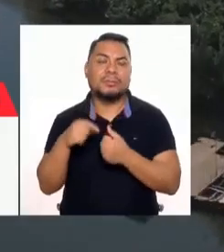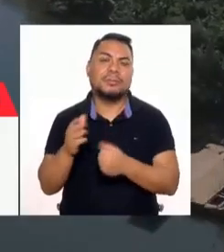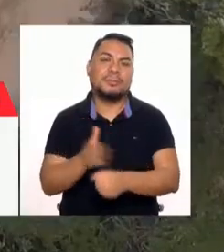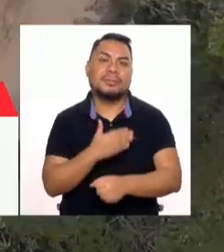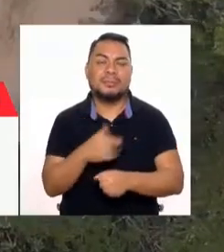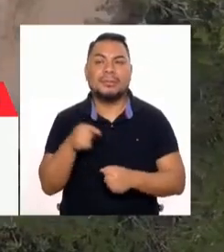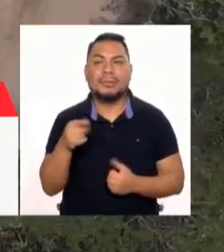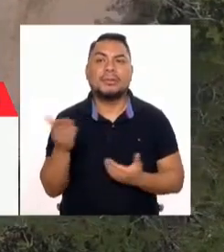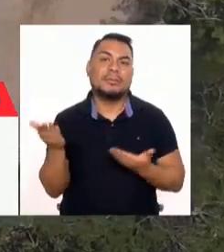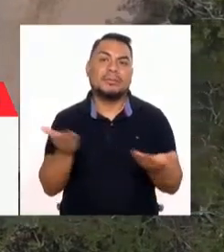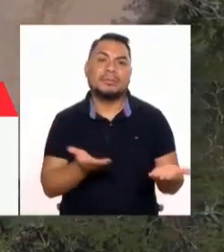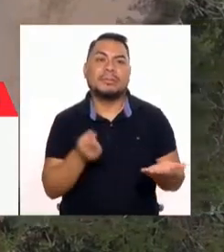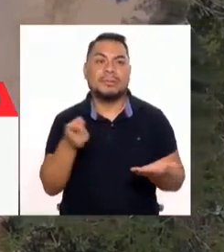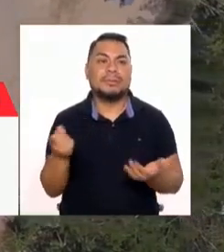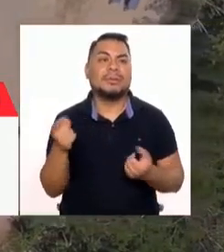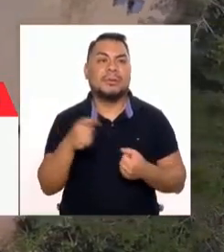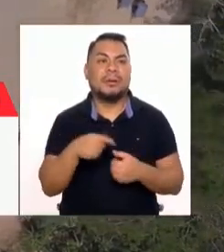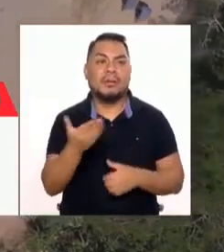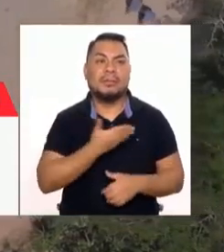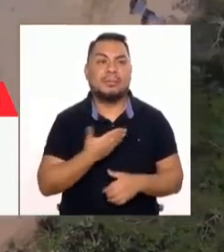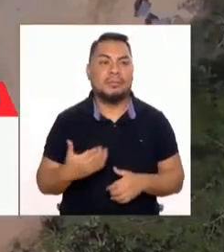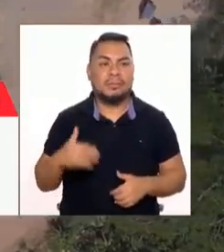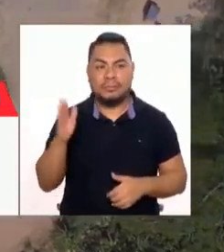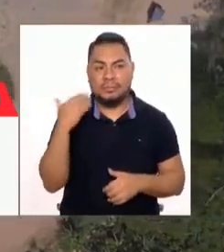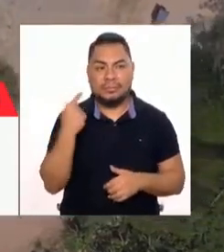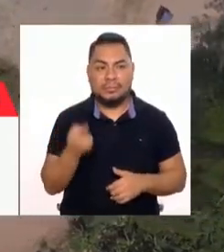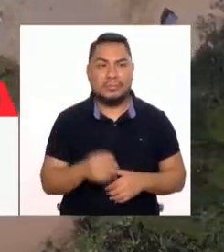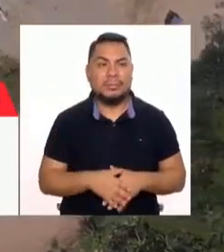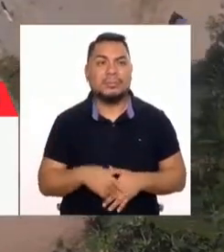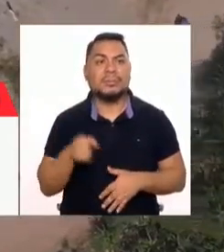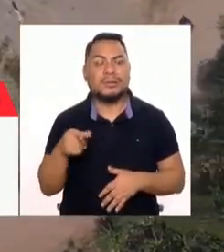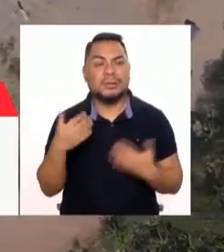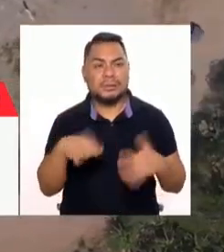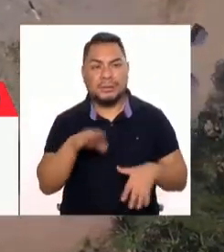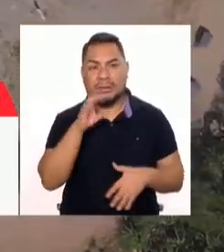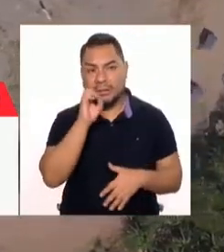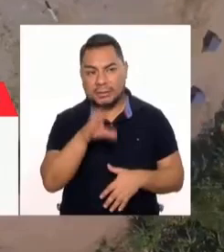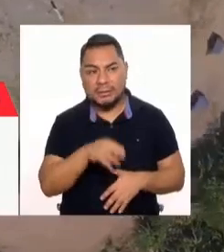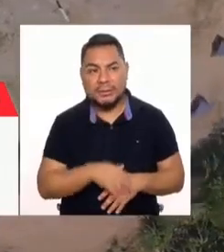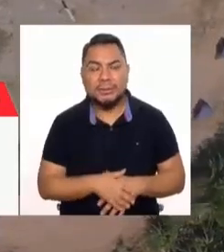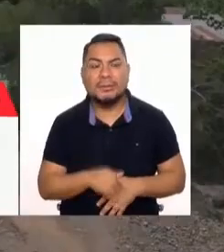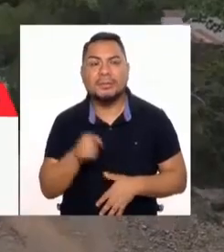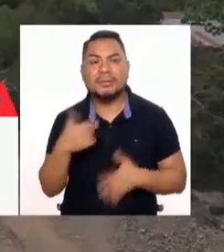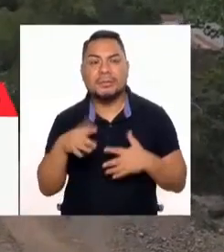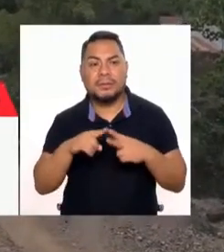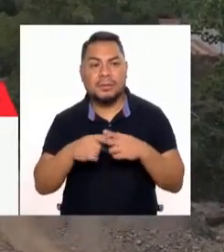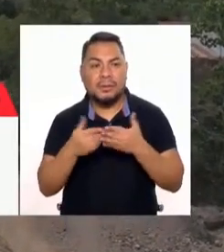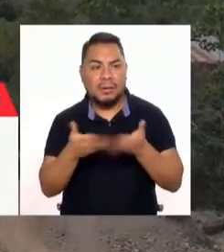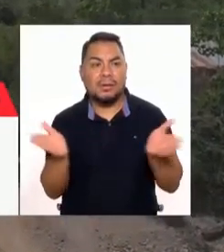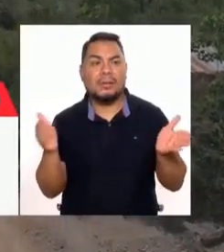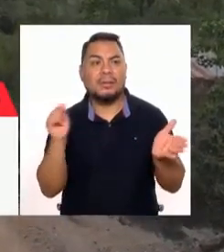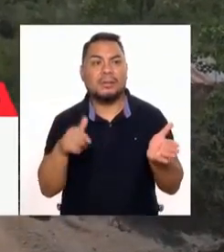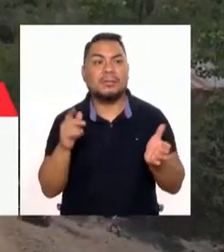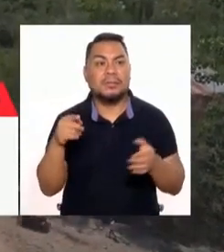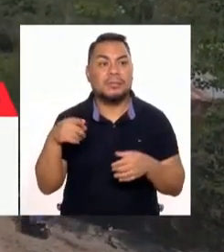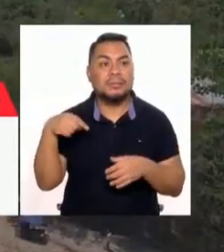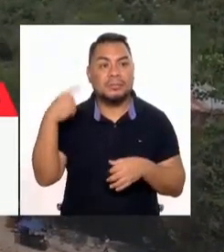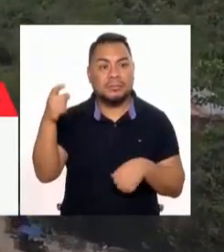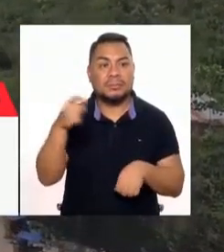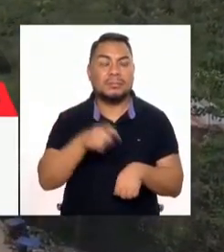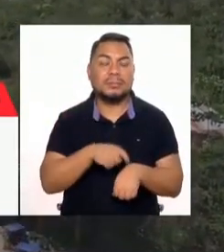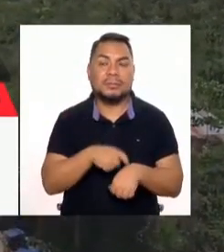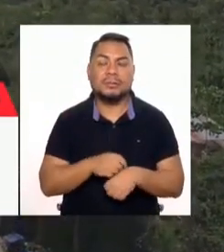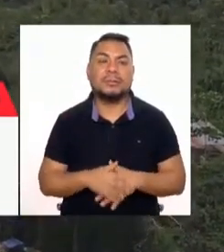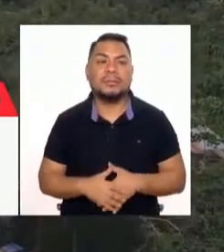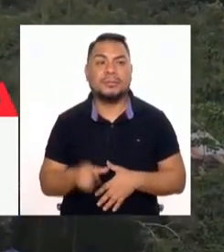entre los poblados, disminuirá el tiempo de viaje de los ciudadanos y reducirá los costos de transporte. El mencionado